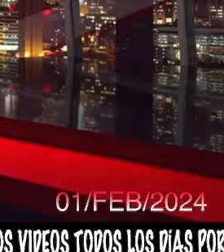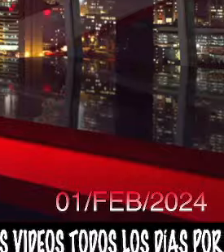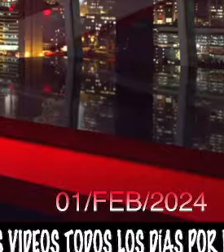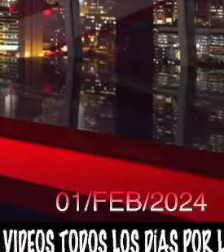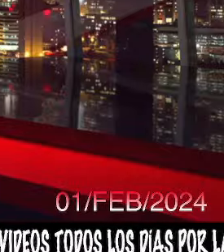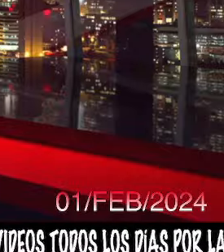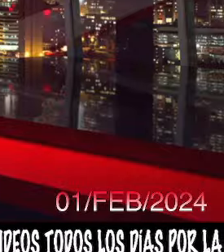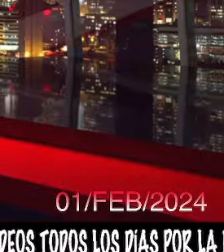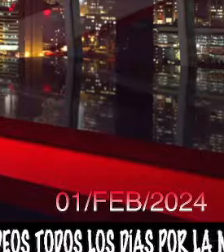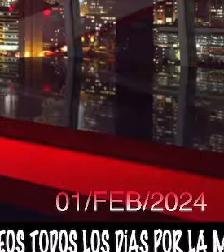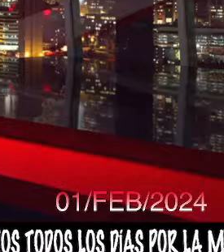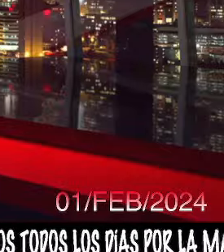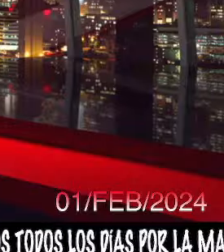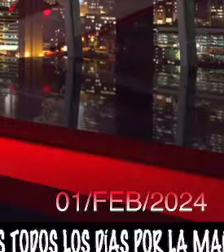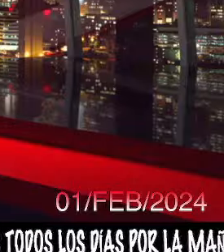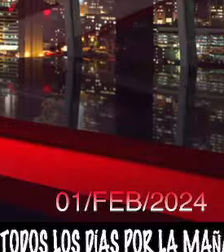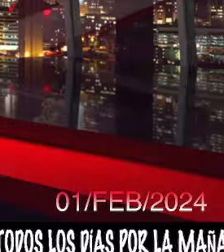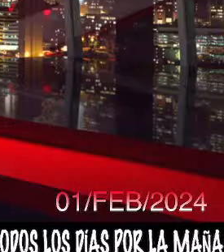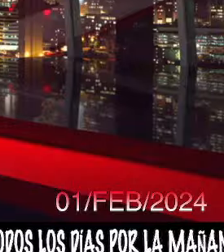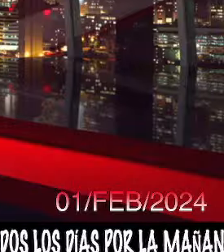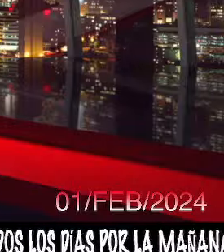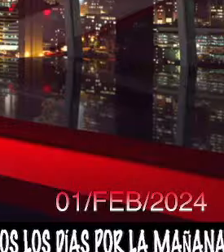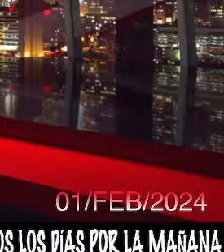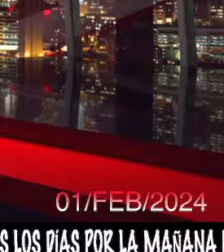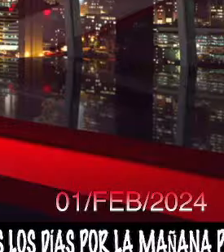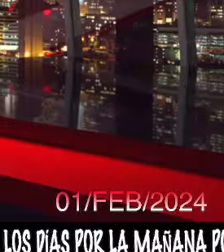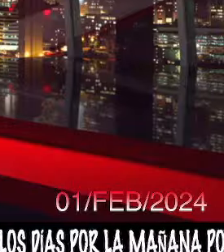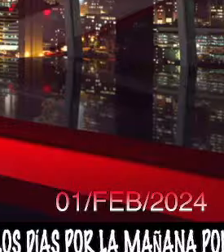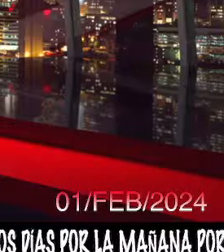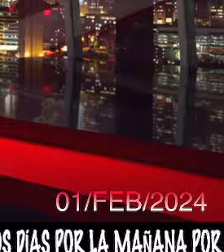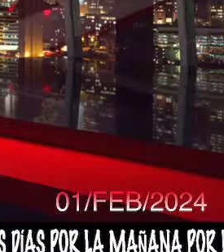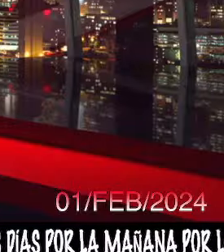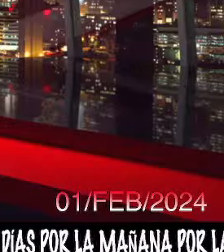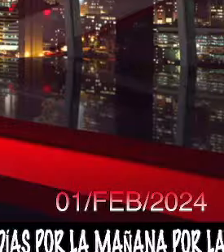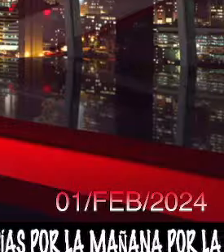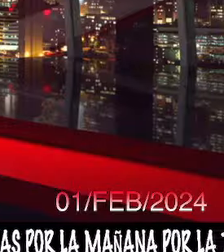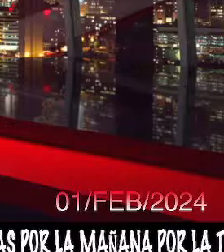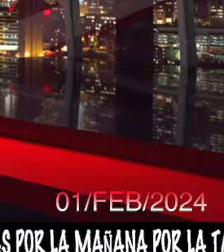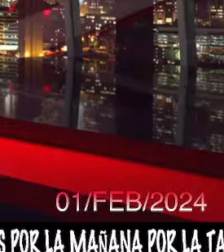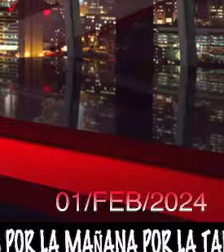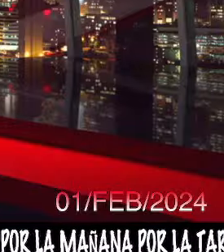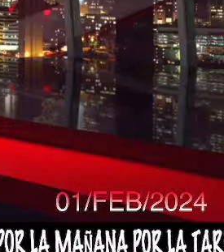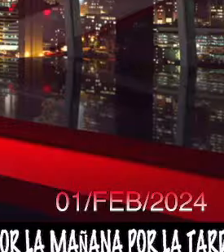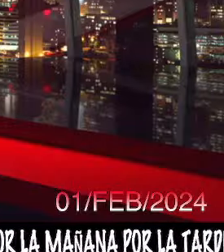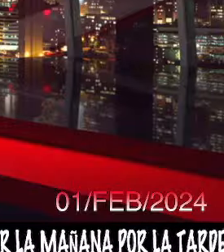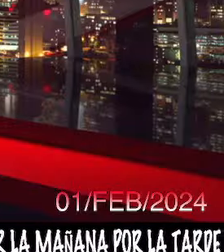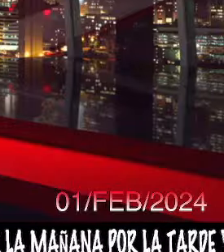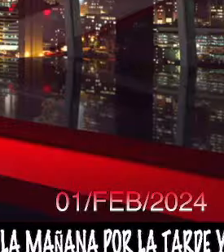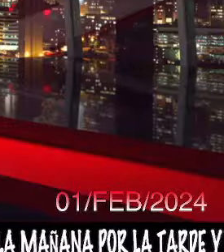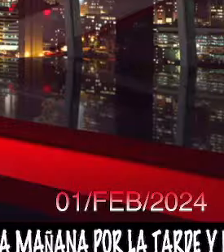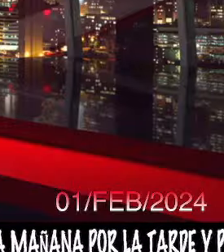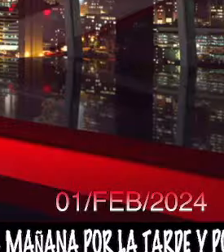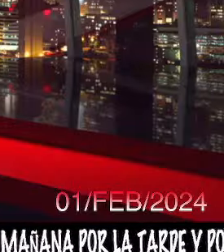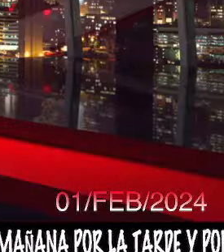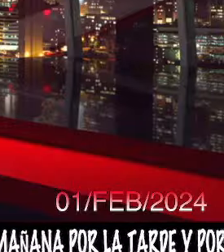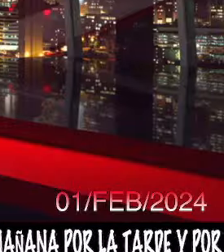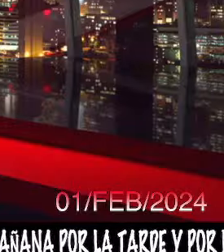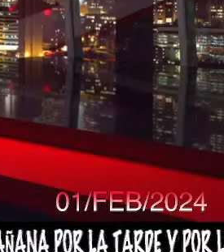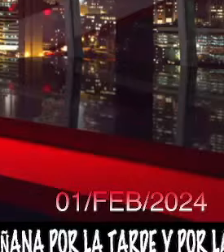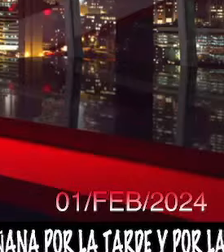muy dolidos porque llegó el diputado Fernández Noroña. Vamos a ver parte de lo que se vivió hace unos minutos